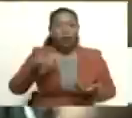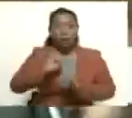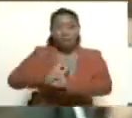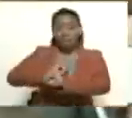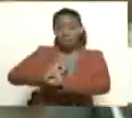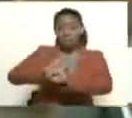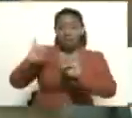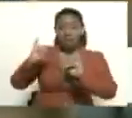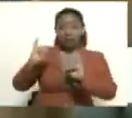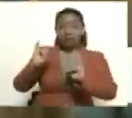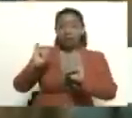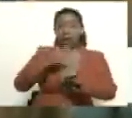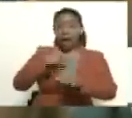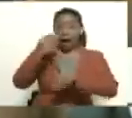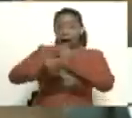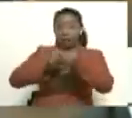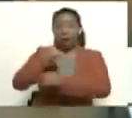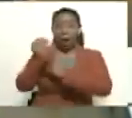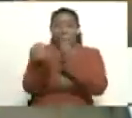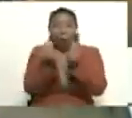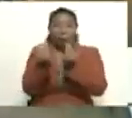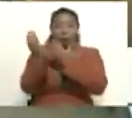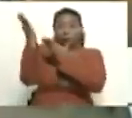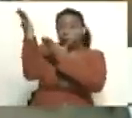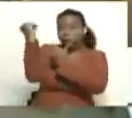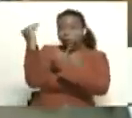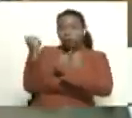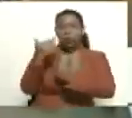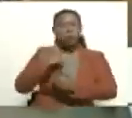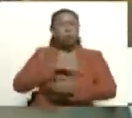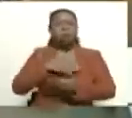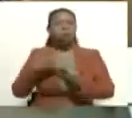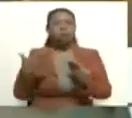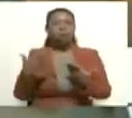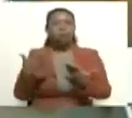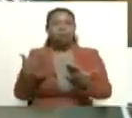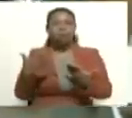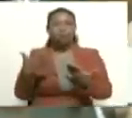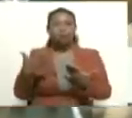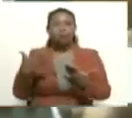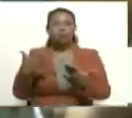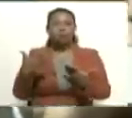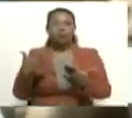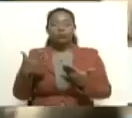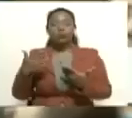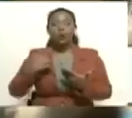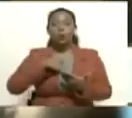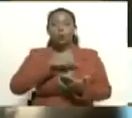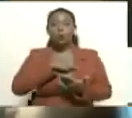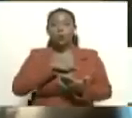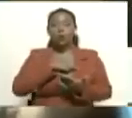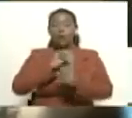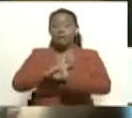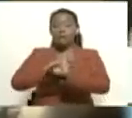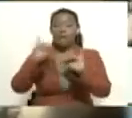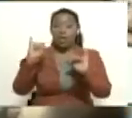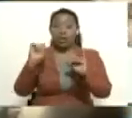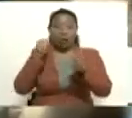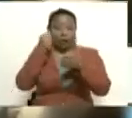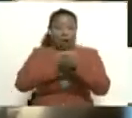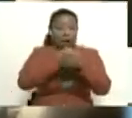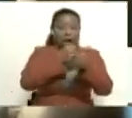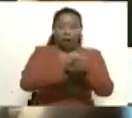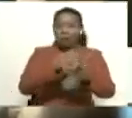de querer dar al traste con esta esperanza. Y nosotros no cesemos en nuestro afán de avanzar en